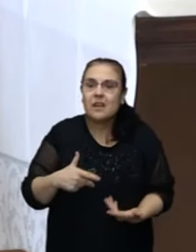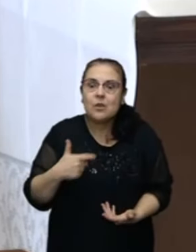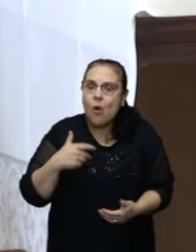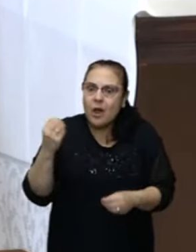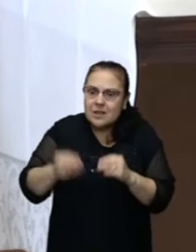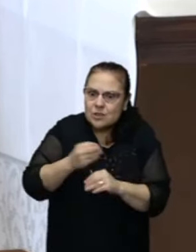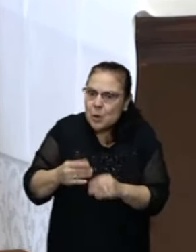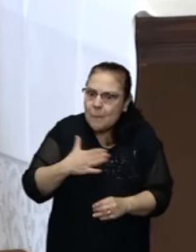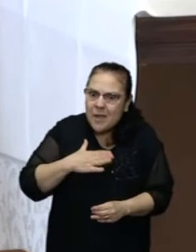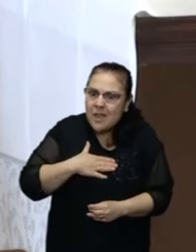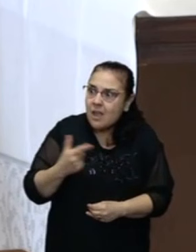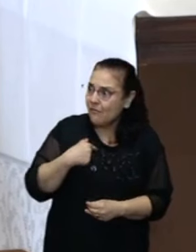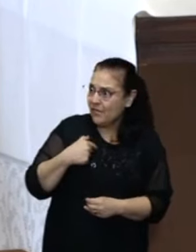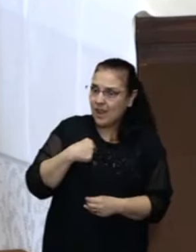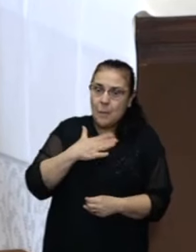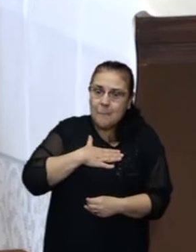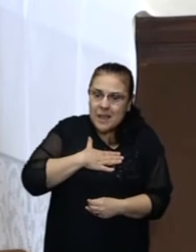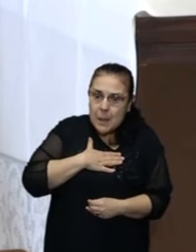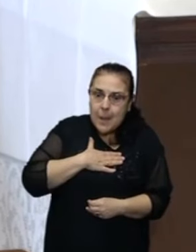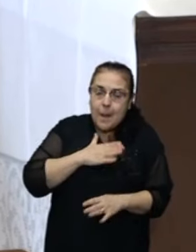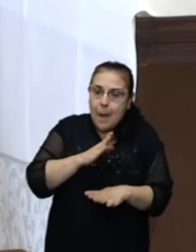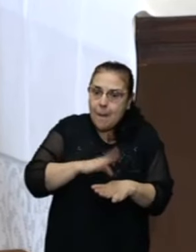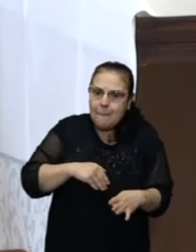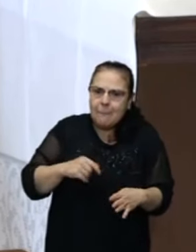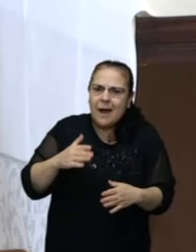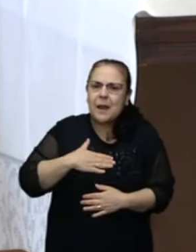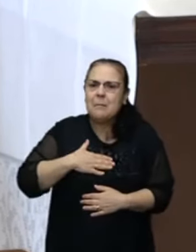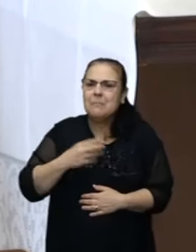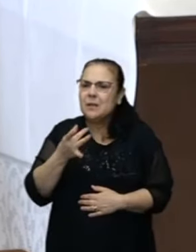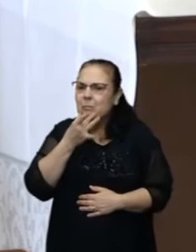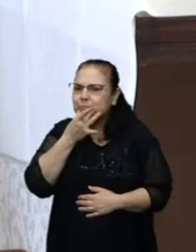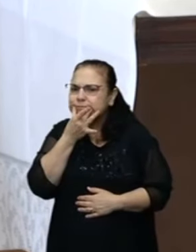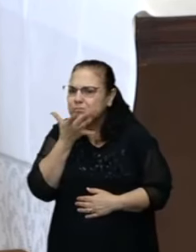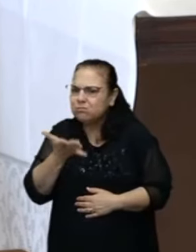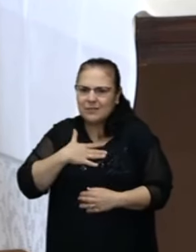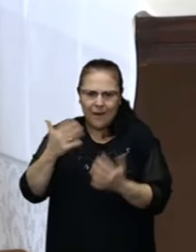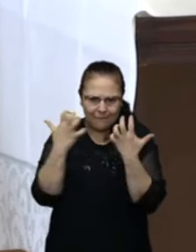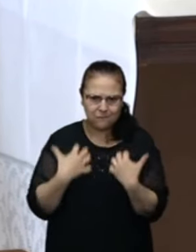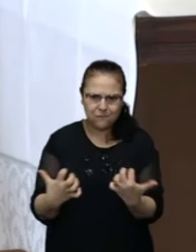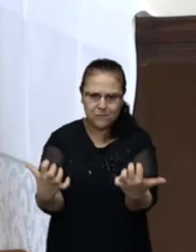ha fijado en mí para quitar mi oprobio ante la gente».